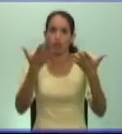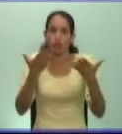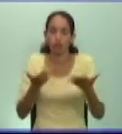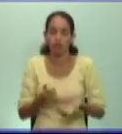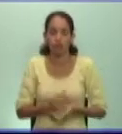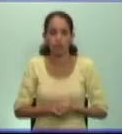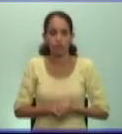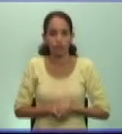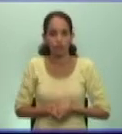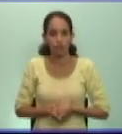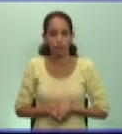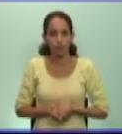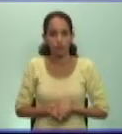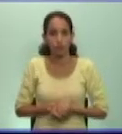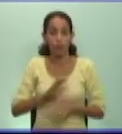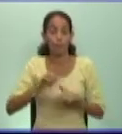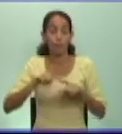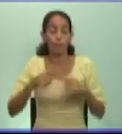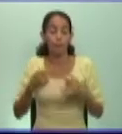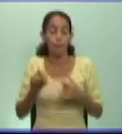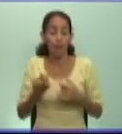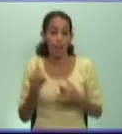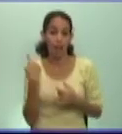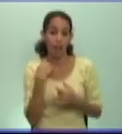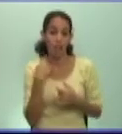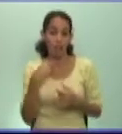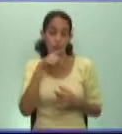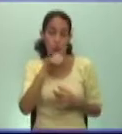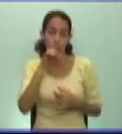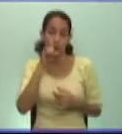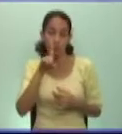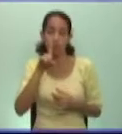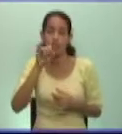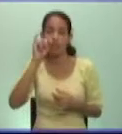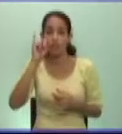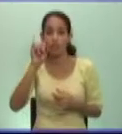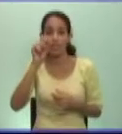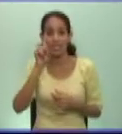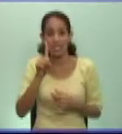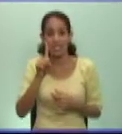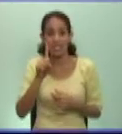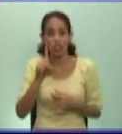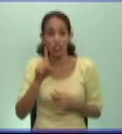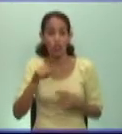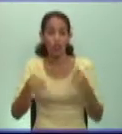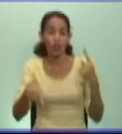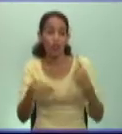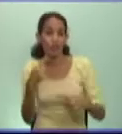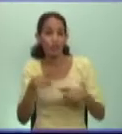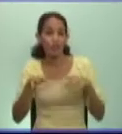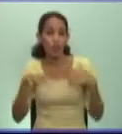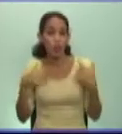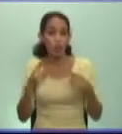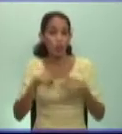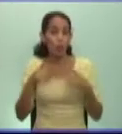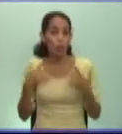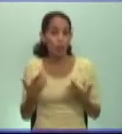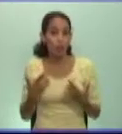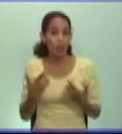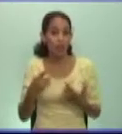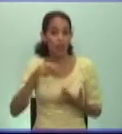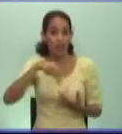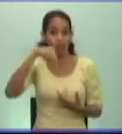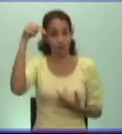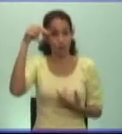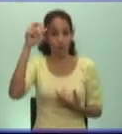disyuntiva. En el año 61 había grandes contradicciones entre un norte con un desarrollo capitalista y un sur donde aún